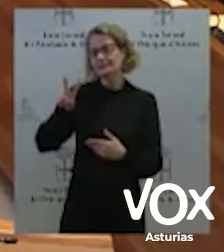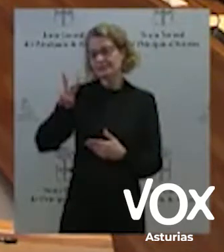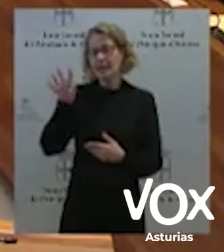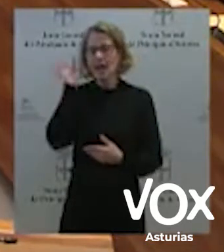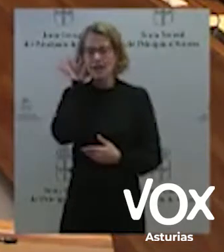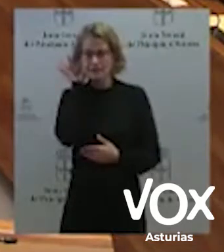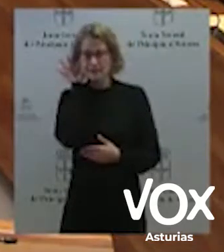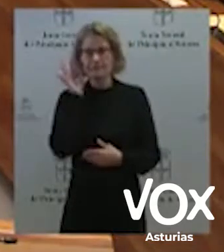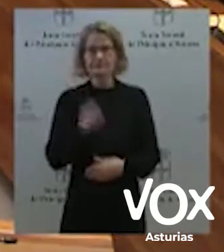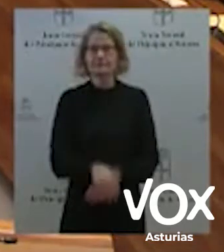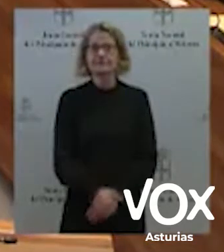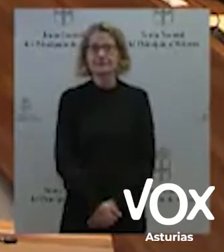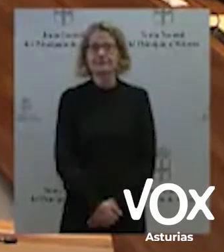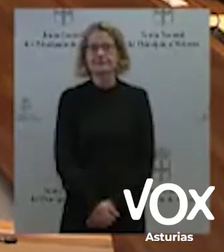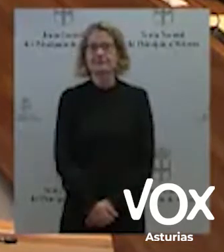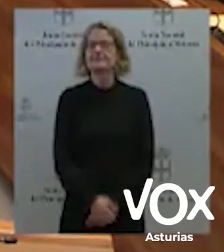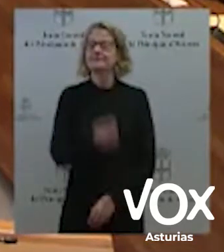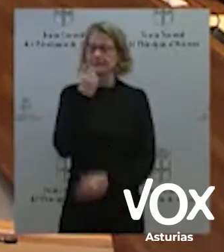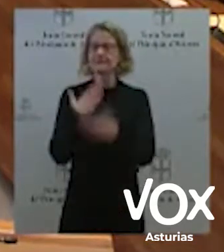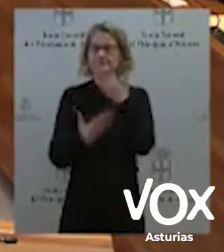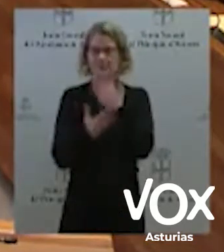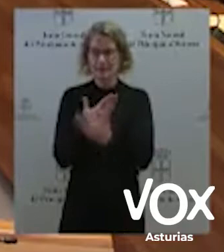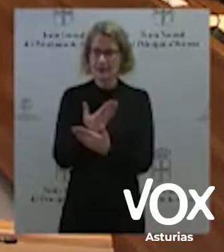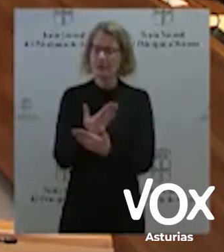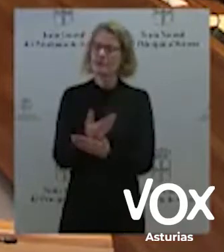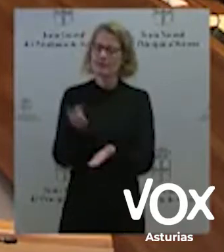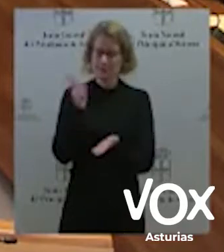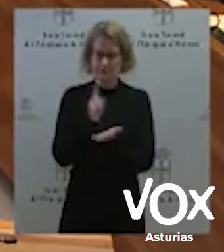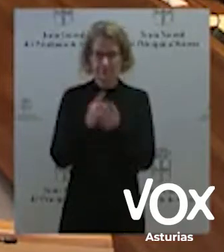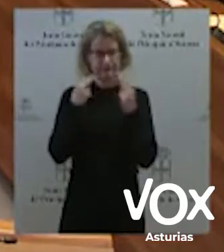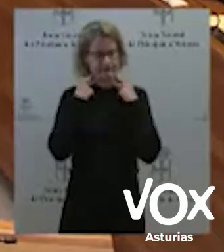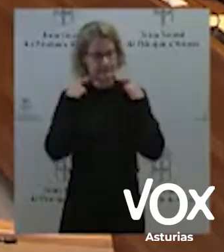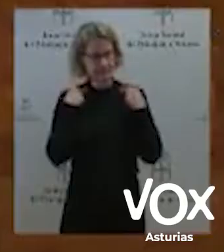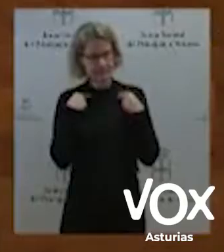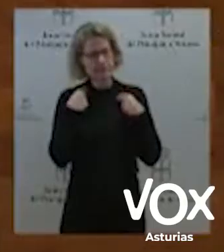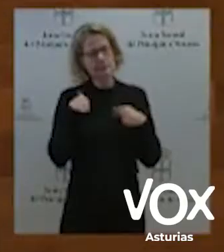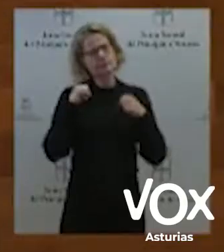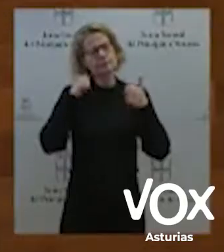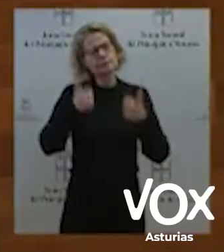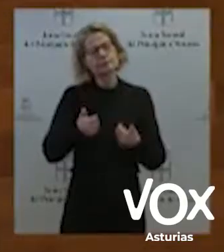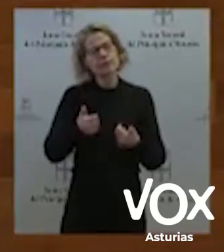Buenos días de nuevo, señorías. Voy a empezar con los grupos